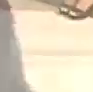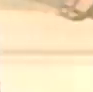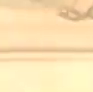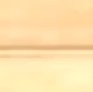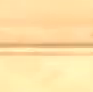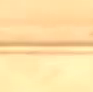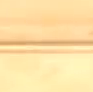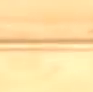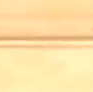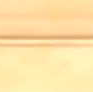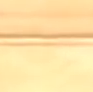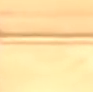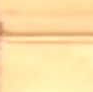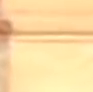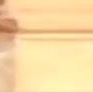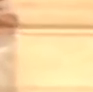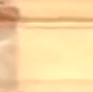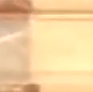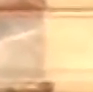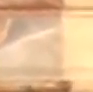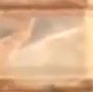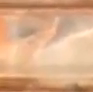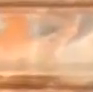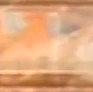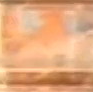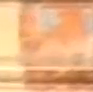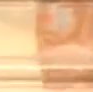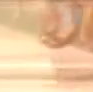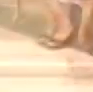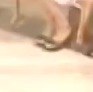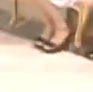independencia cayó la libertad.